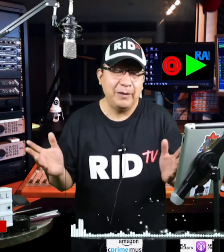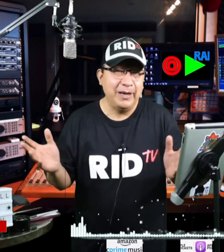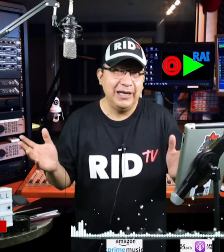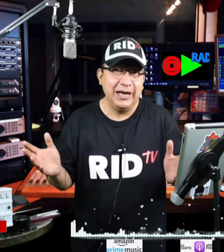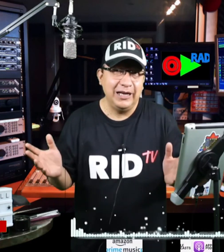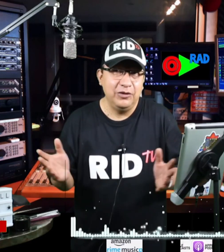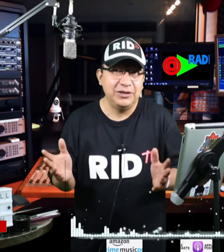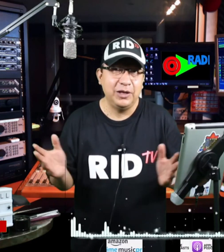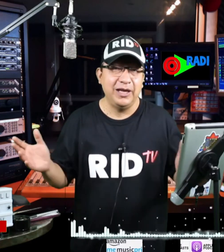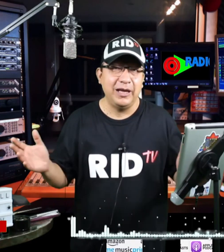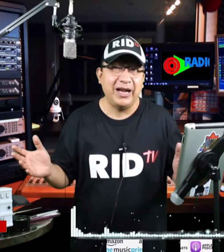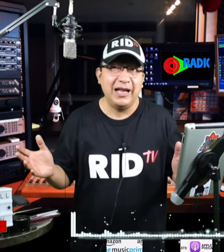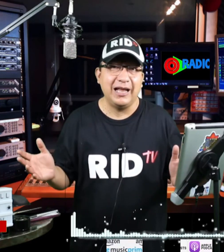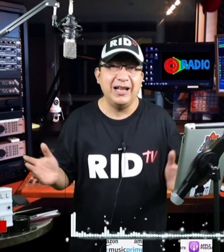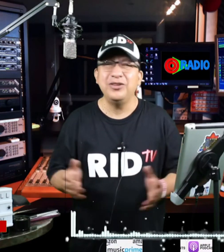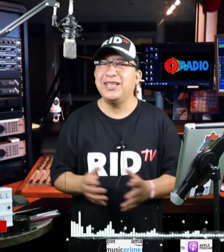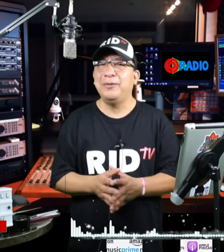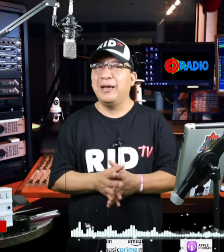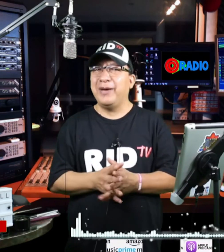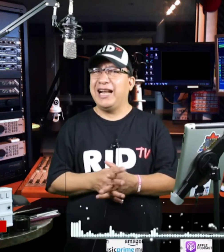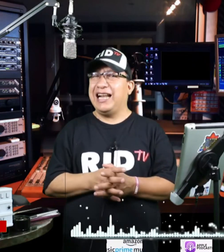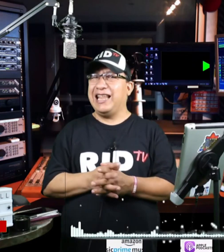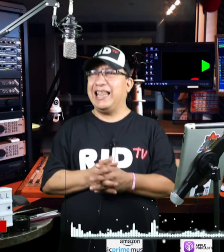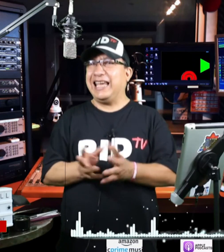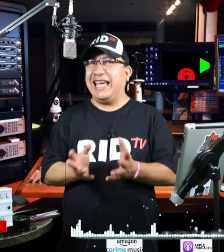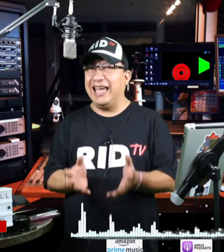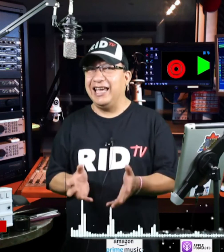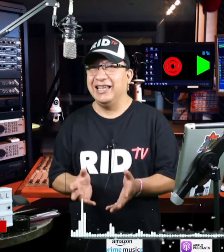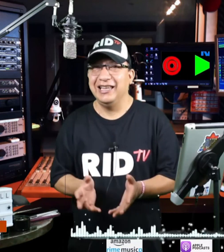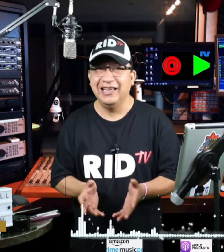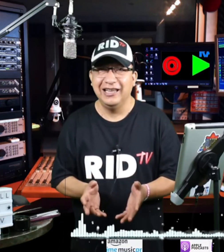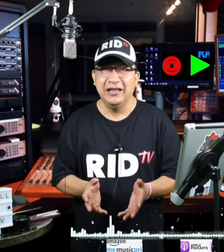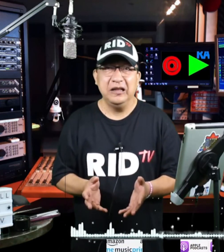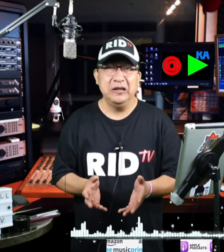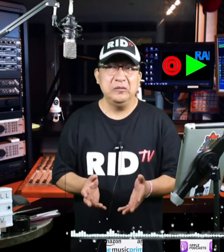De otra manera, no serviría para nada. ¿No serviría para nada qué?